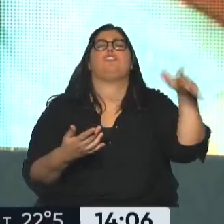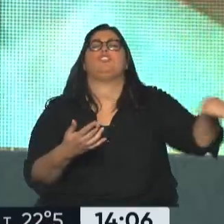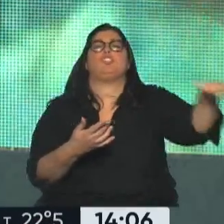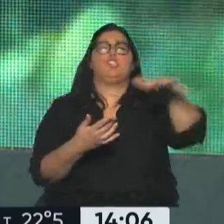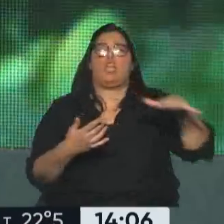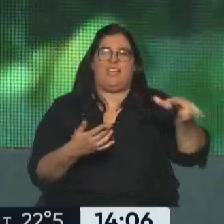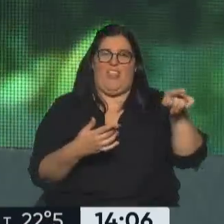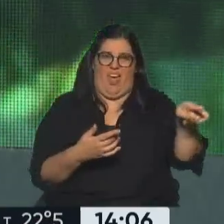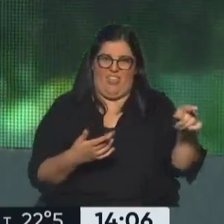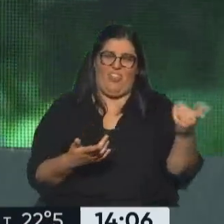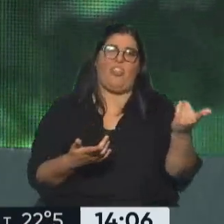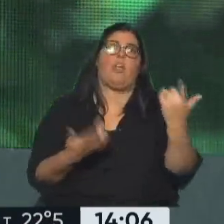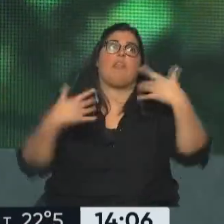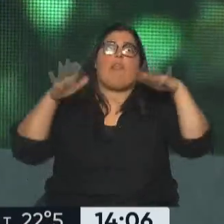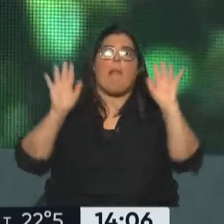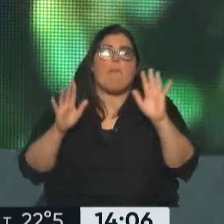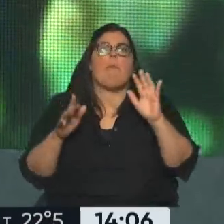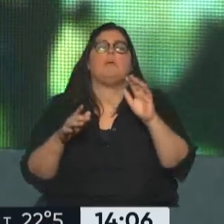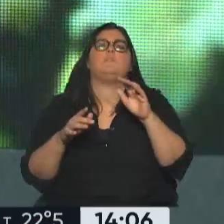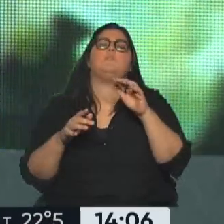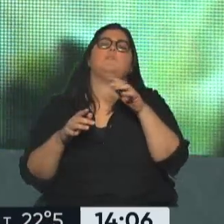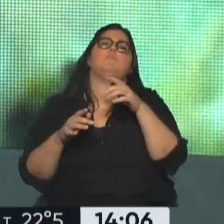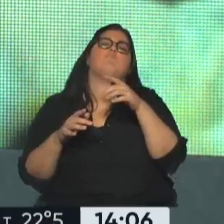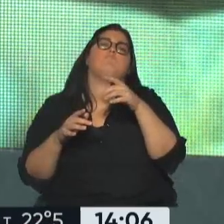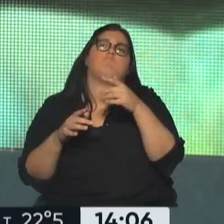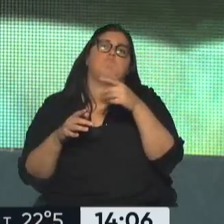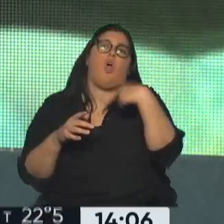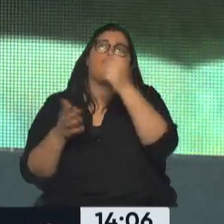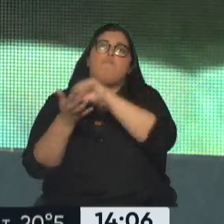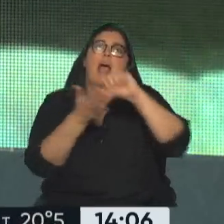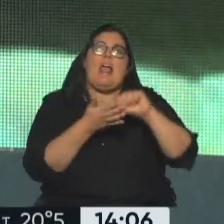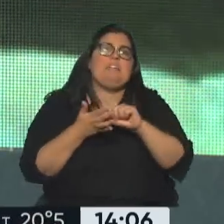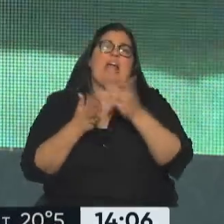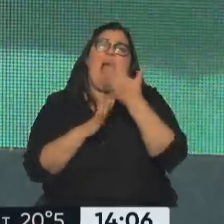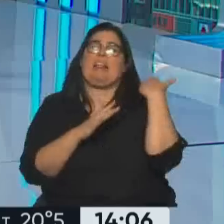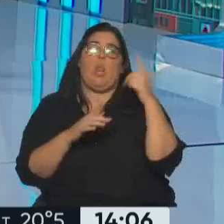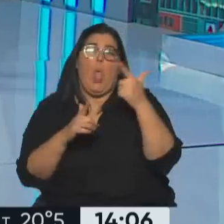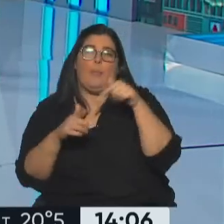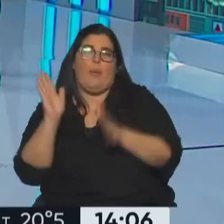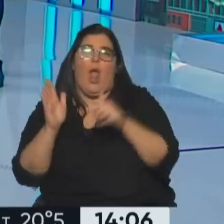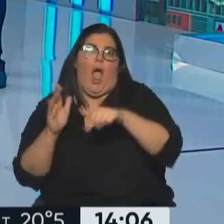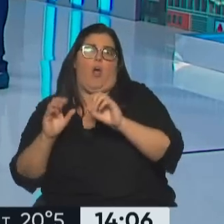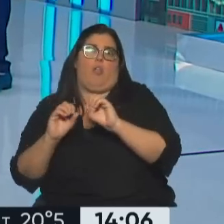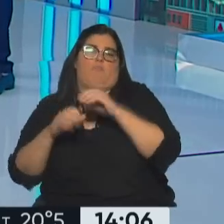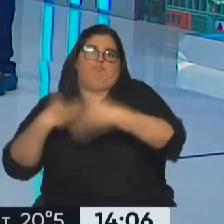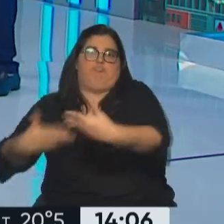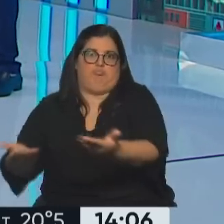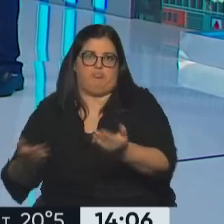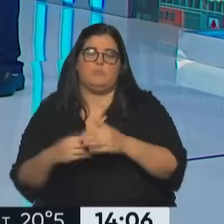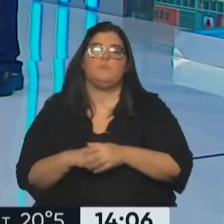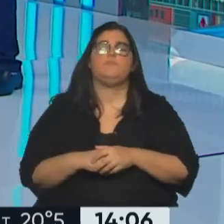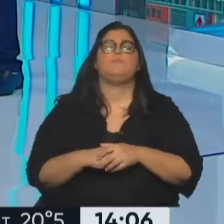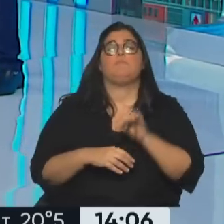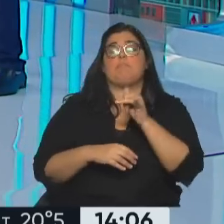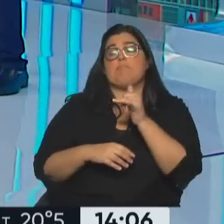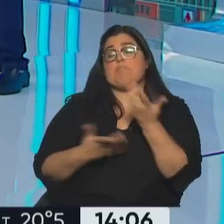quizás esté llegando a países en donde no era característico un interrogante para abrir y para debatir, ¿no? Augusto, a ver. Sí, a